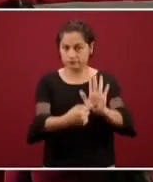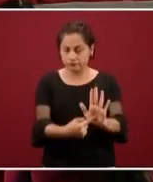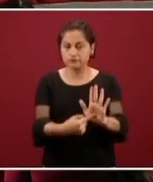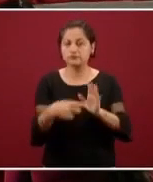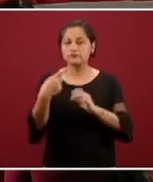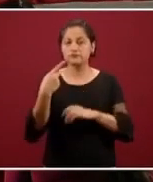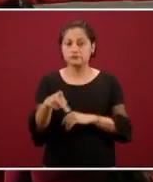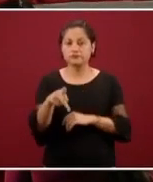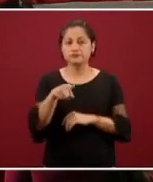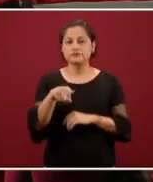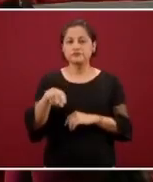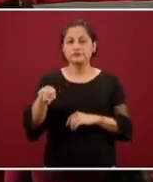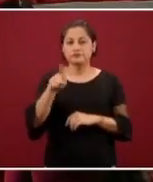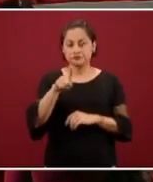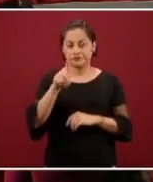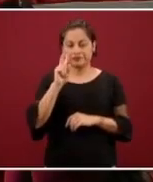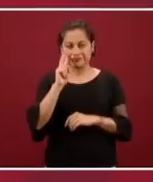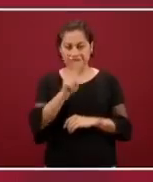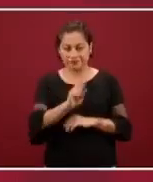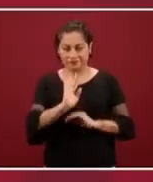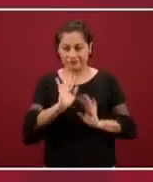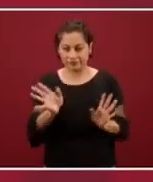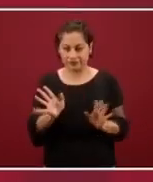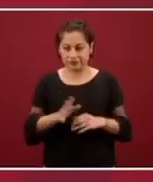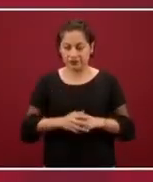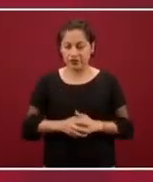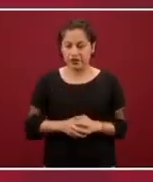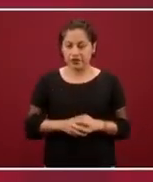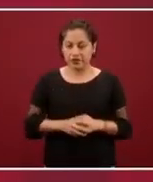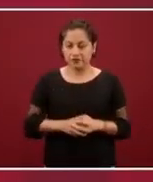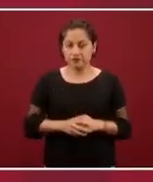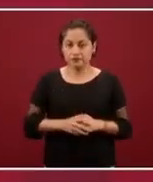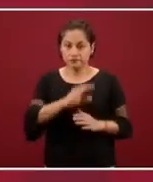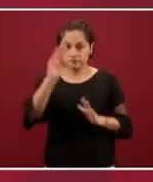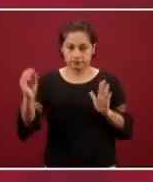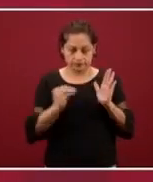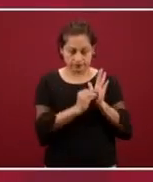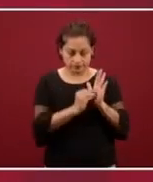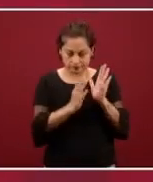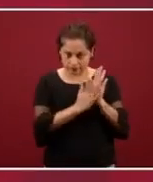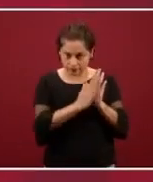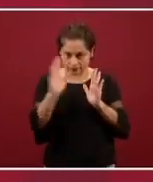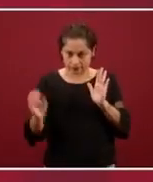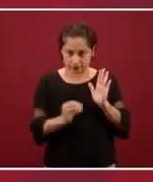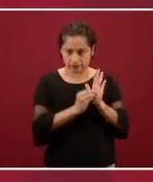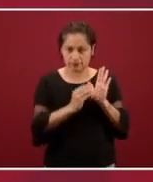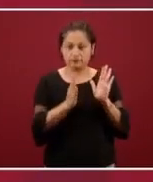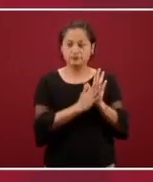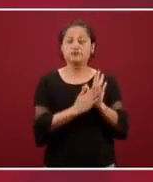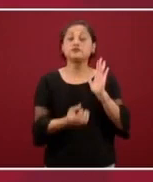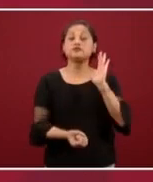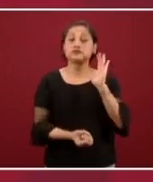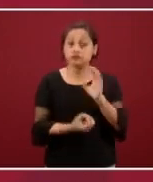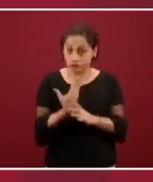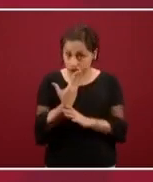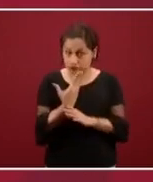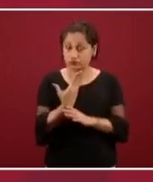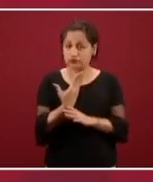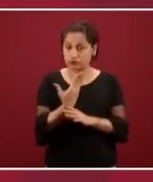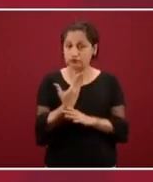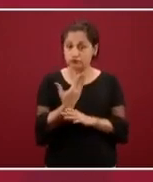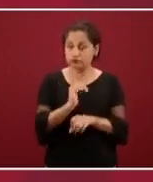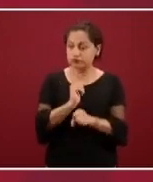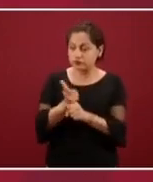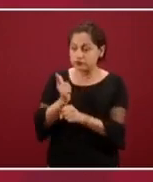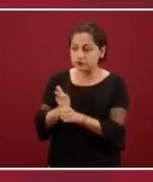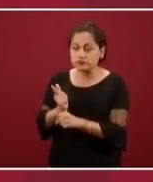en la diapositiva, que justamente se ha empezado a incluir algunos indicadores nuevos. Estarán también ahí revisando los casos